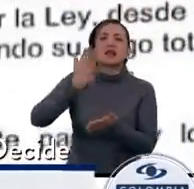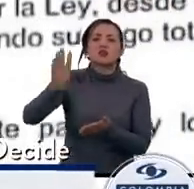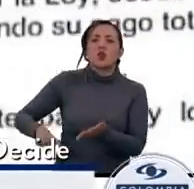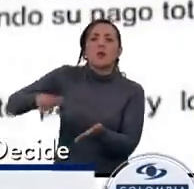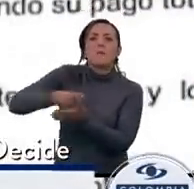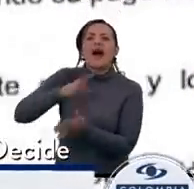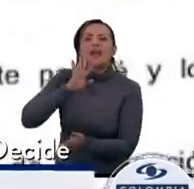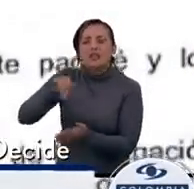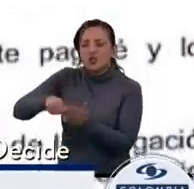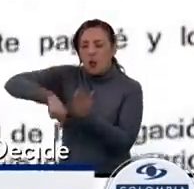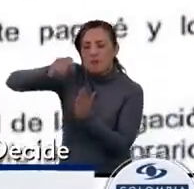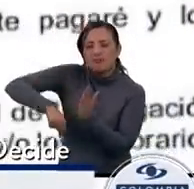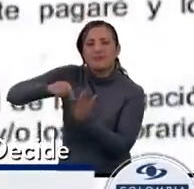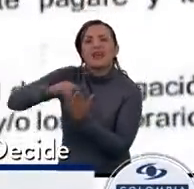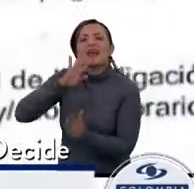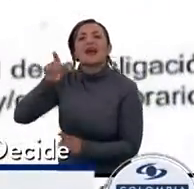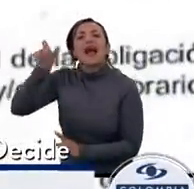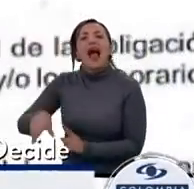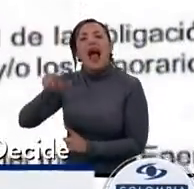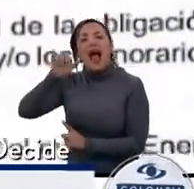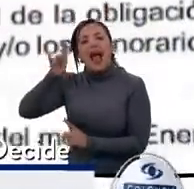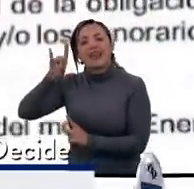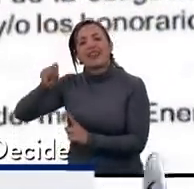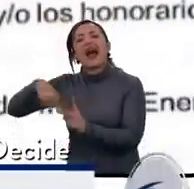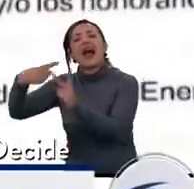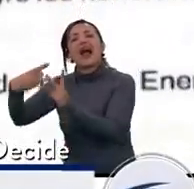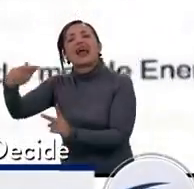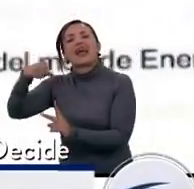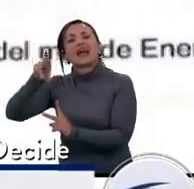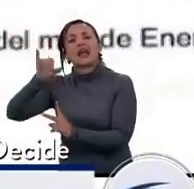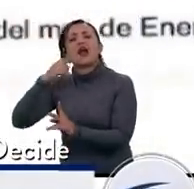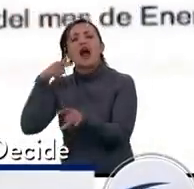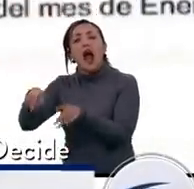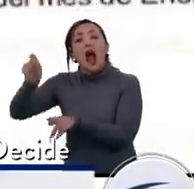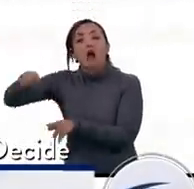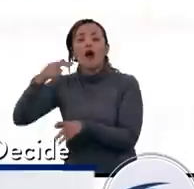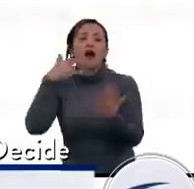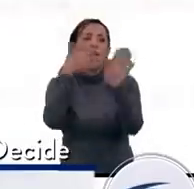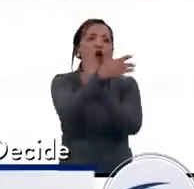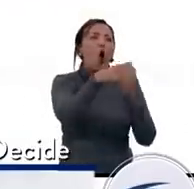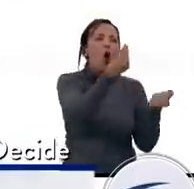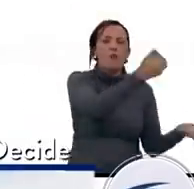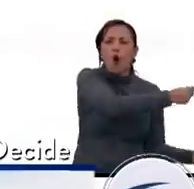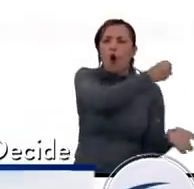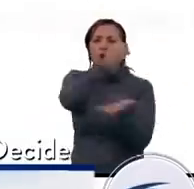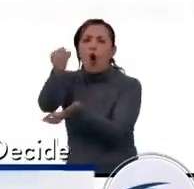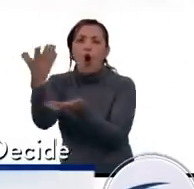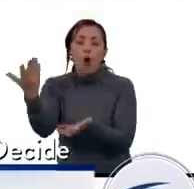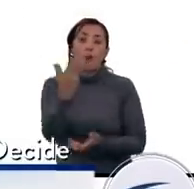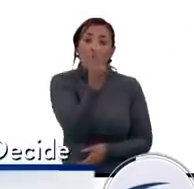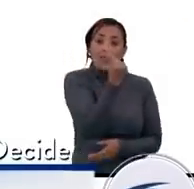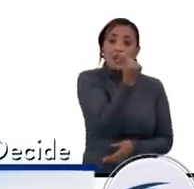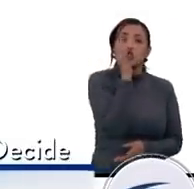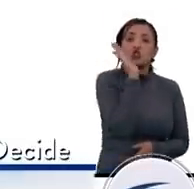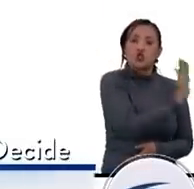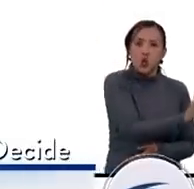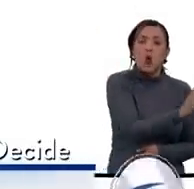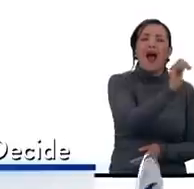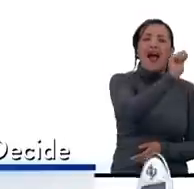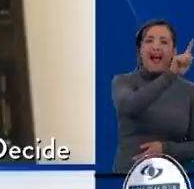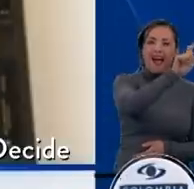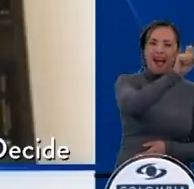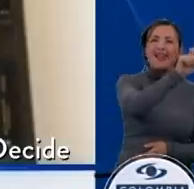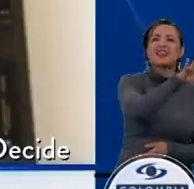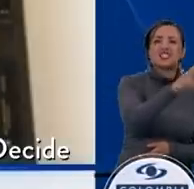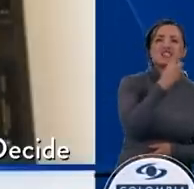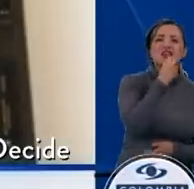Merlano y Julio Gerlain. Su abogado explica cómo llegaba la plata a la campaña. Esos dineros provenían de Alex Char a través